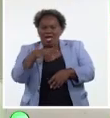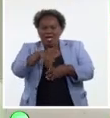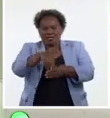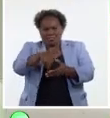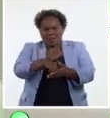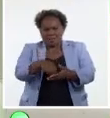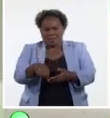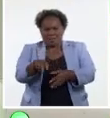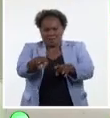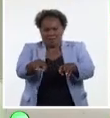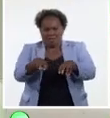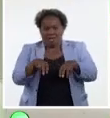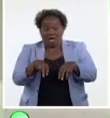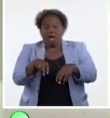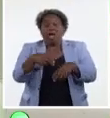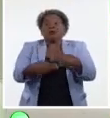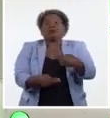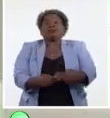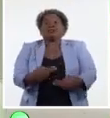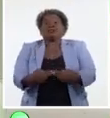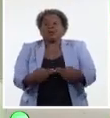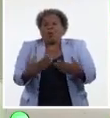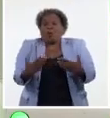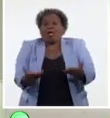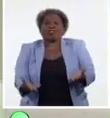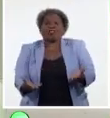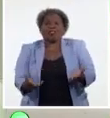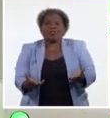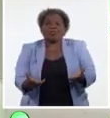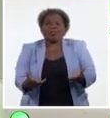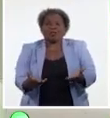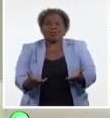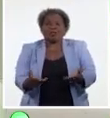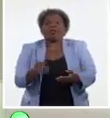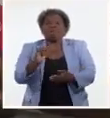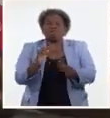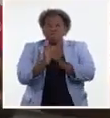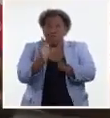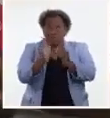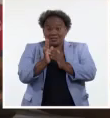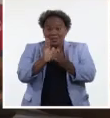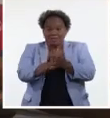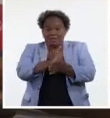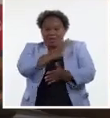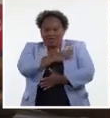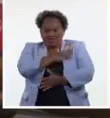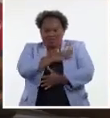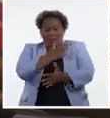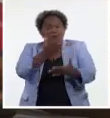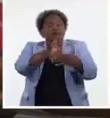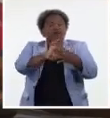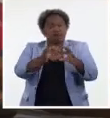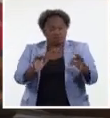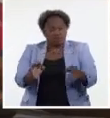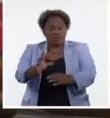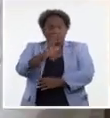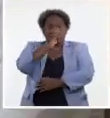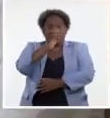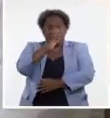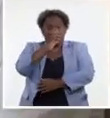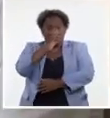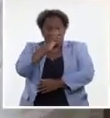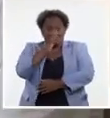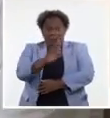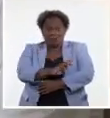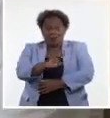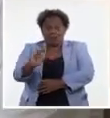a desarrollarse el el próximo mes de marzo en coordinación con los comités de defensa de la